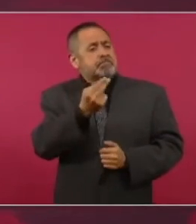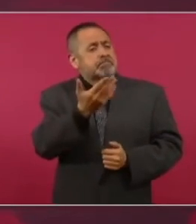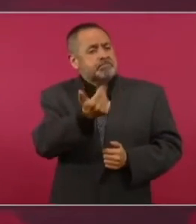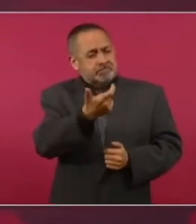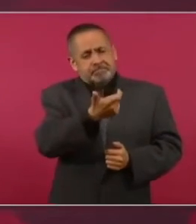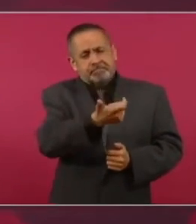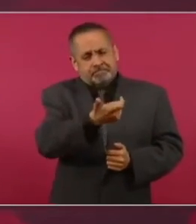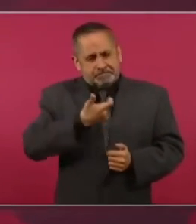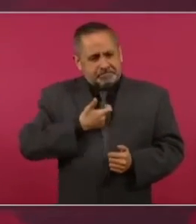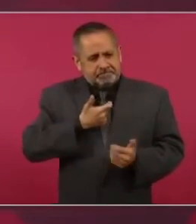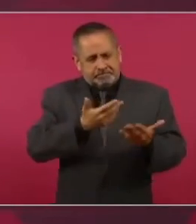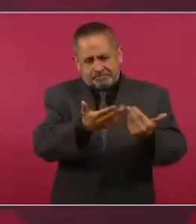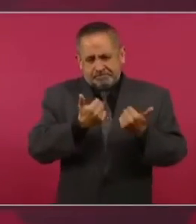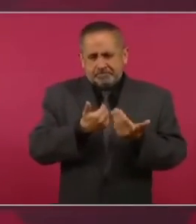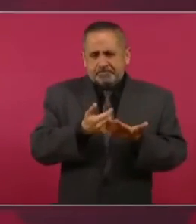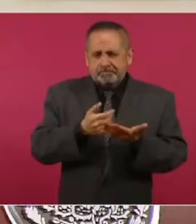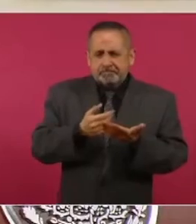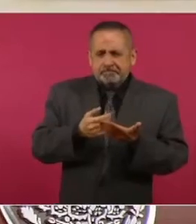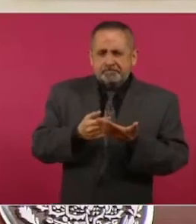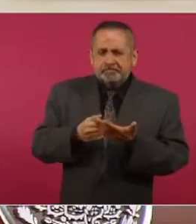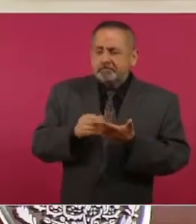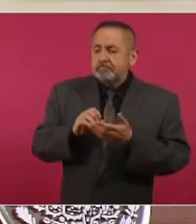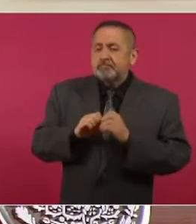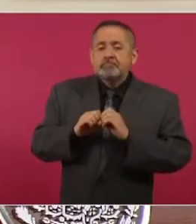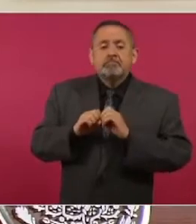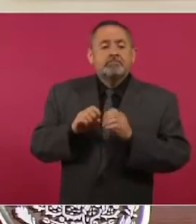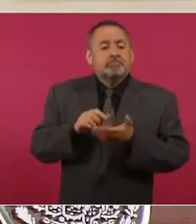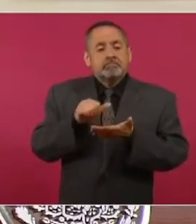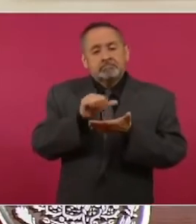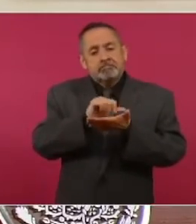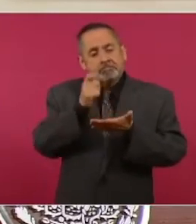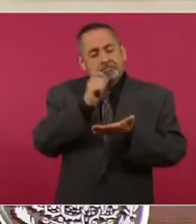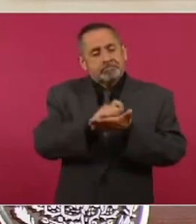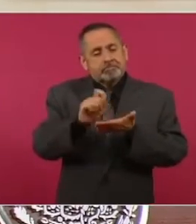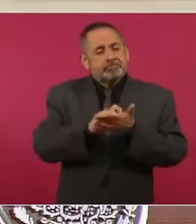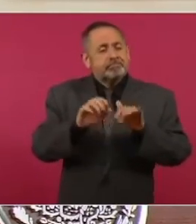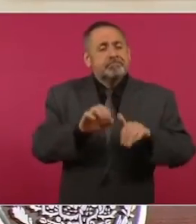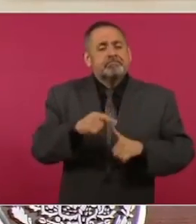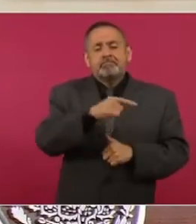estamos mal, presidente, que le escribía a Aguilar Camín,